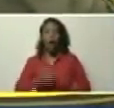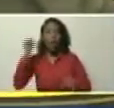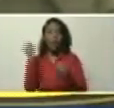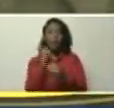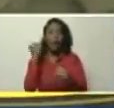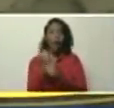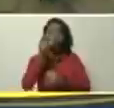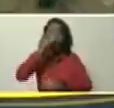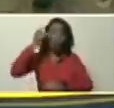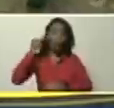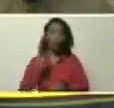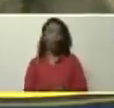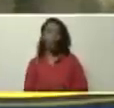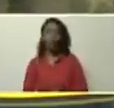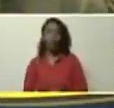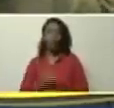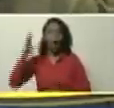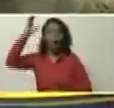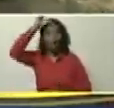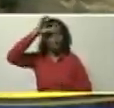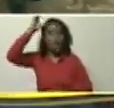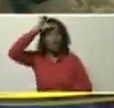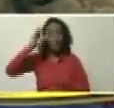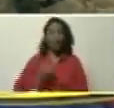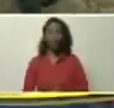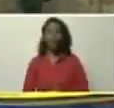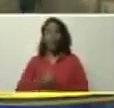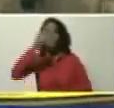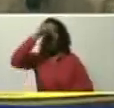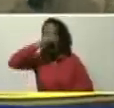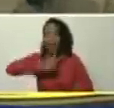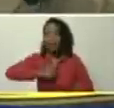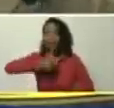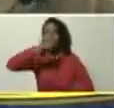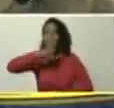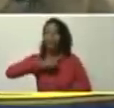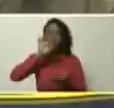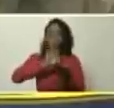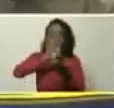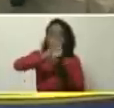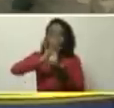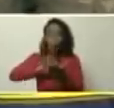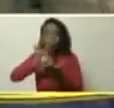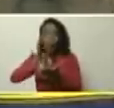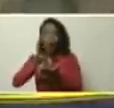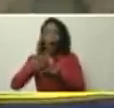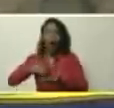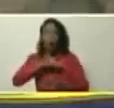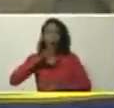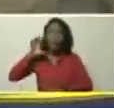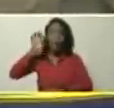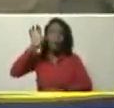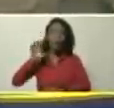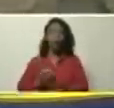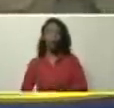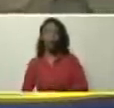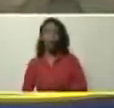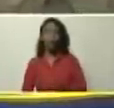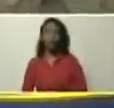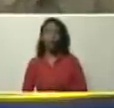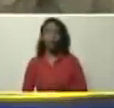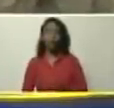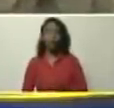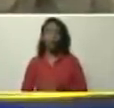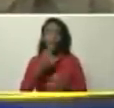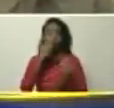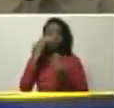trabajadores y trabajadoras, conciencia, paciencia estratégica, a nuestra patria. Miren,